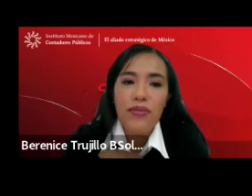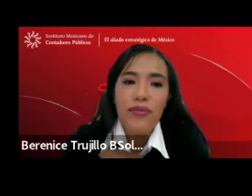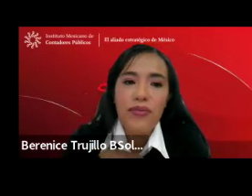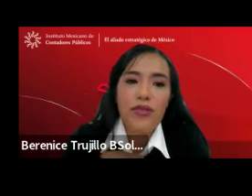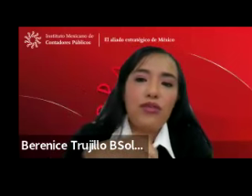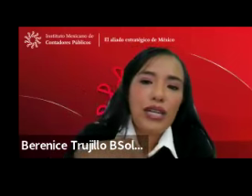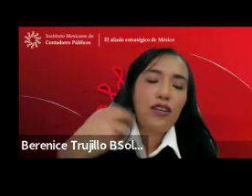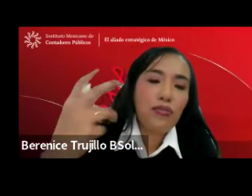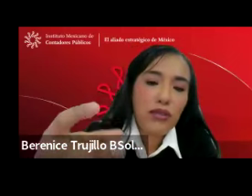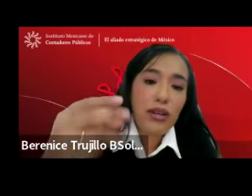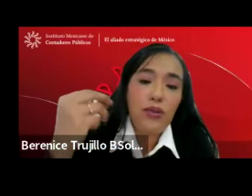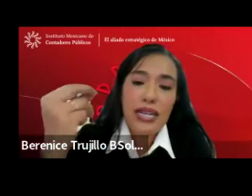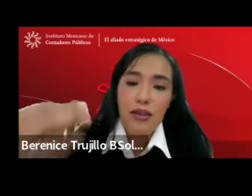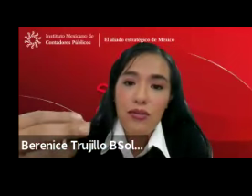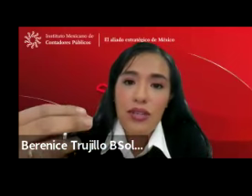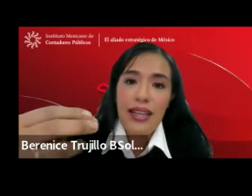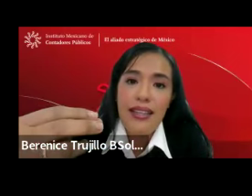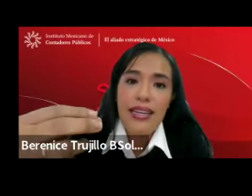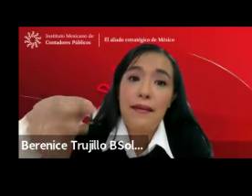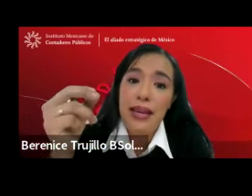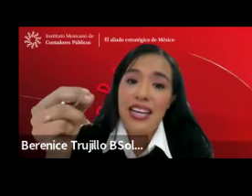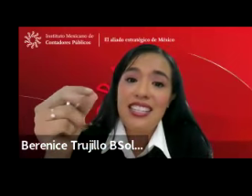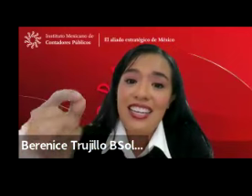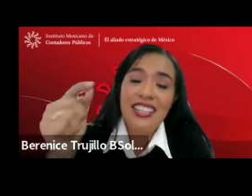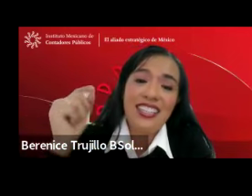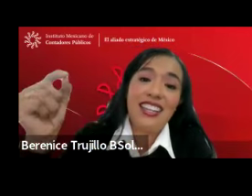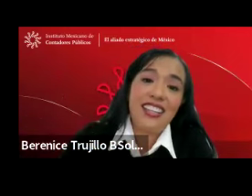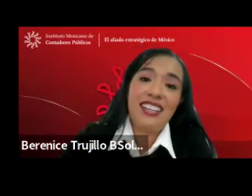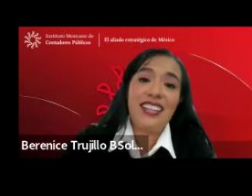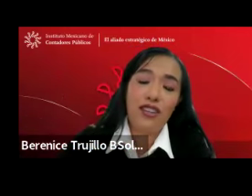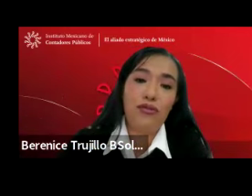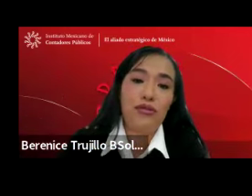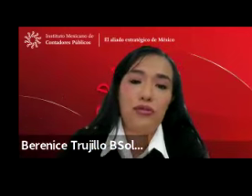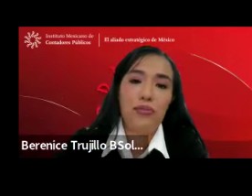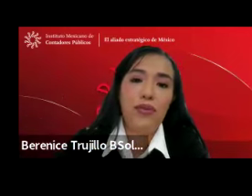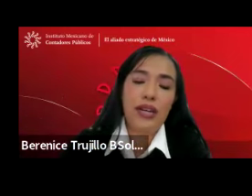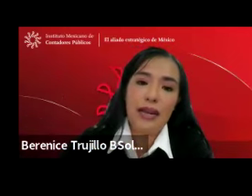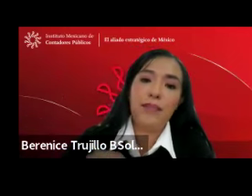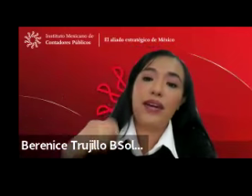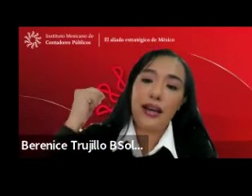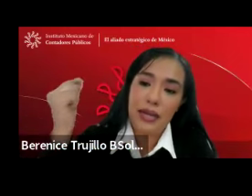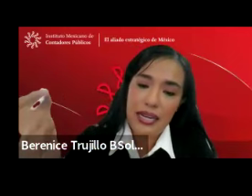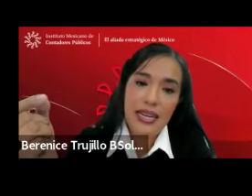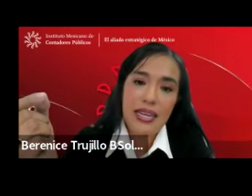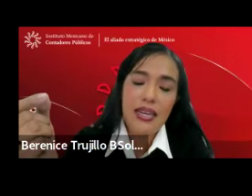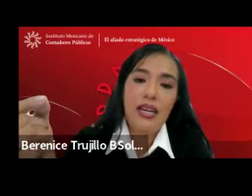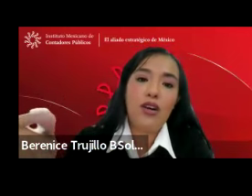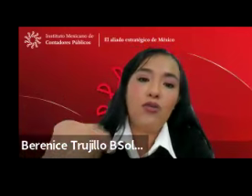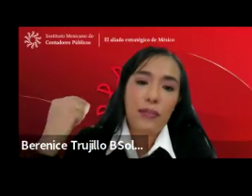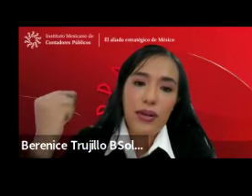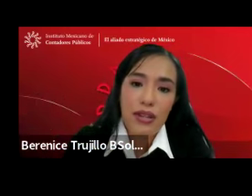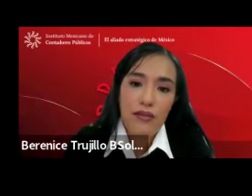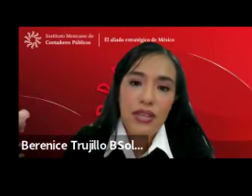No, yo te recomiendo, al igual que la autoridad, que veas quién está detrás de ellos, porque puede haber